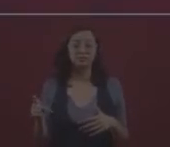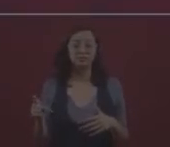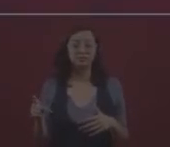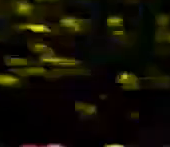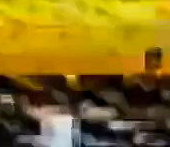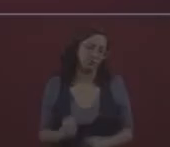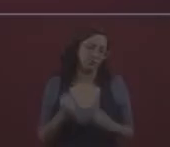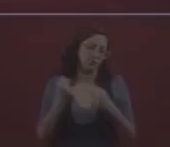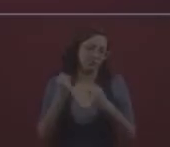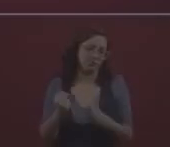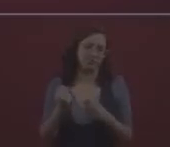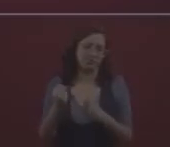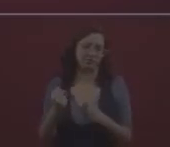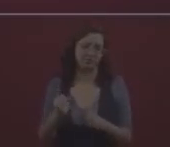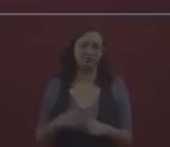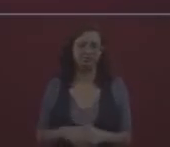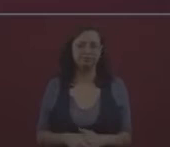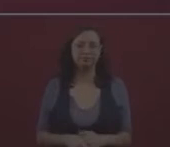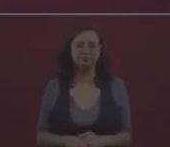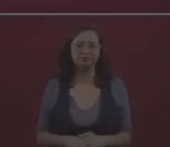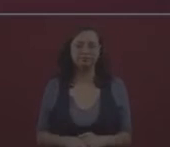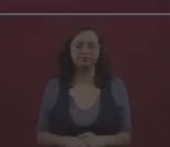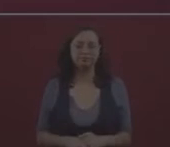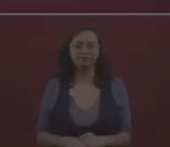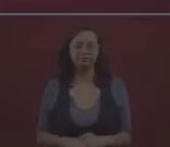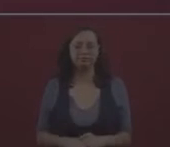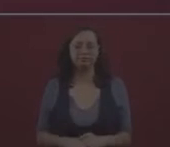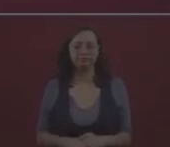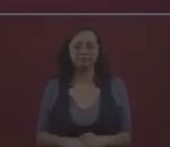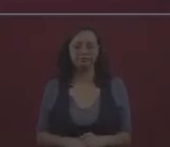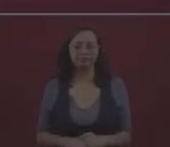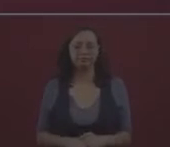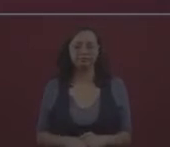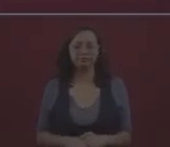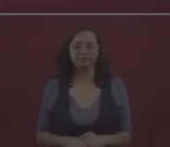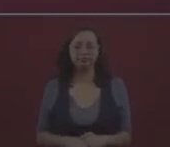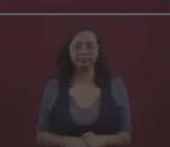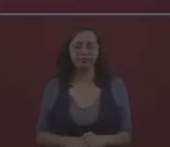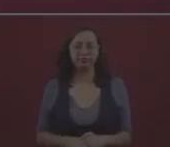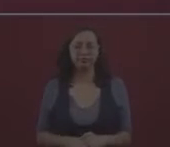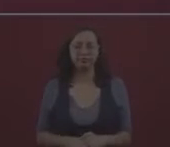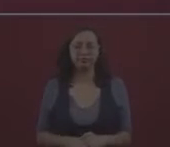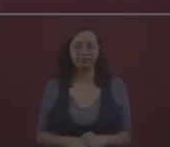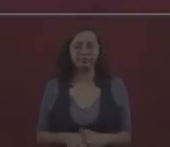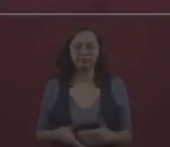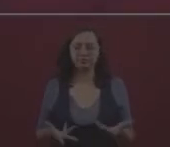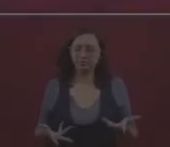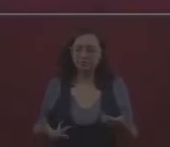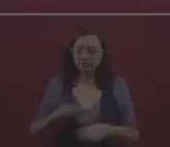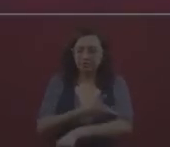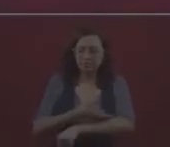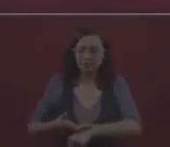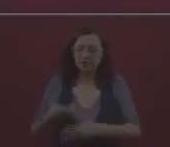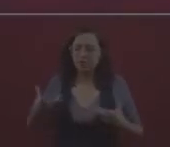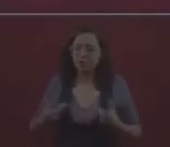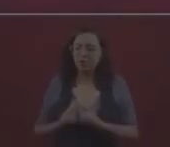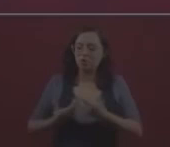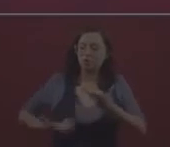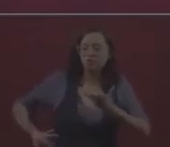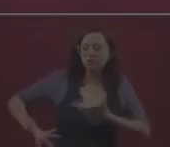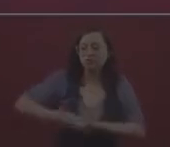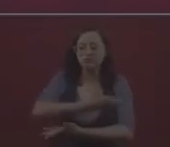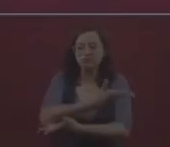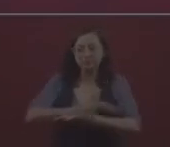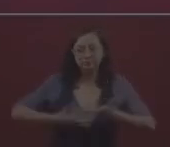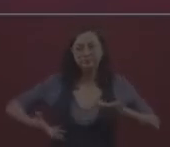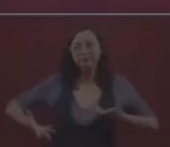todo el país. Pero para eso, tiene que saber gobernar y no solo enfrentar. Entender que el discurso